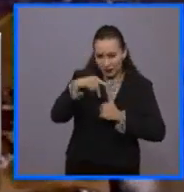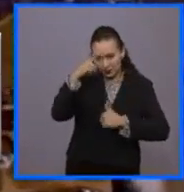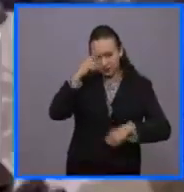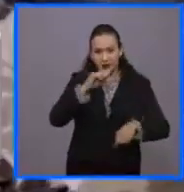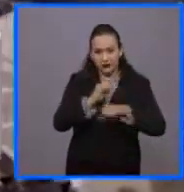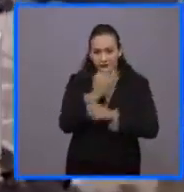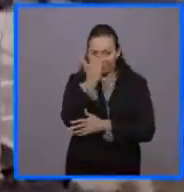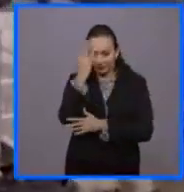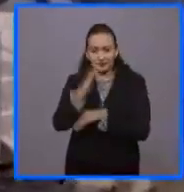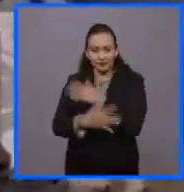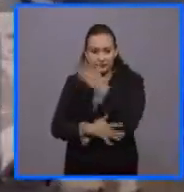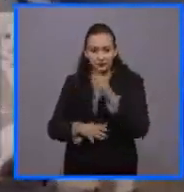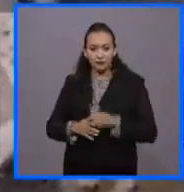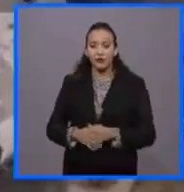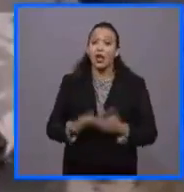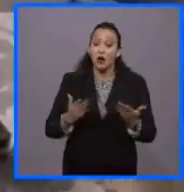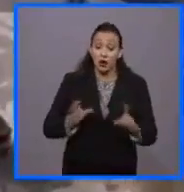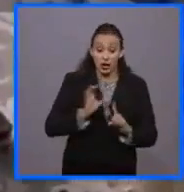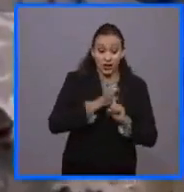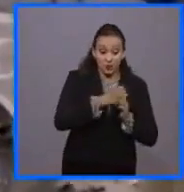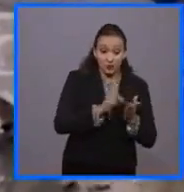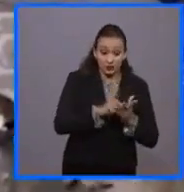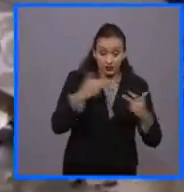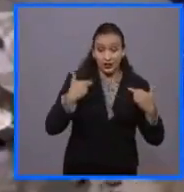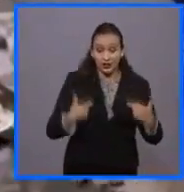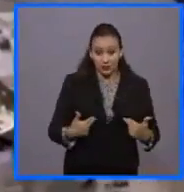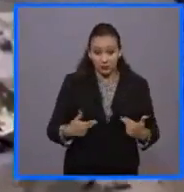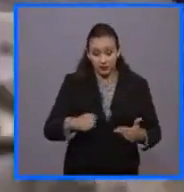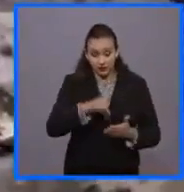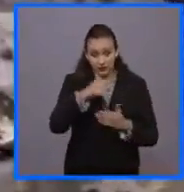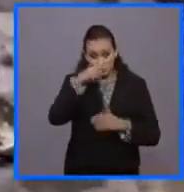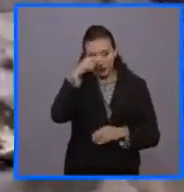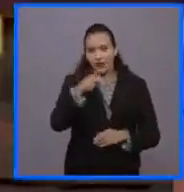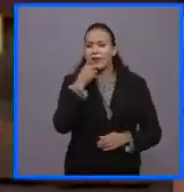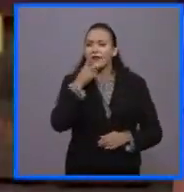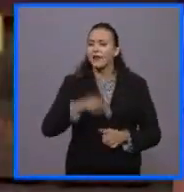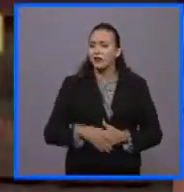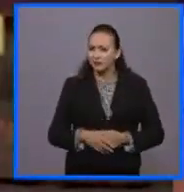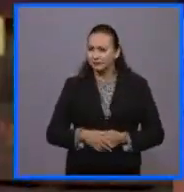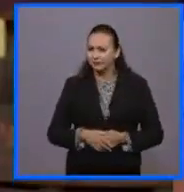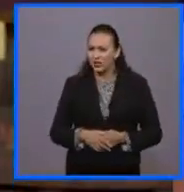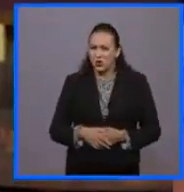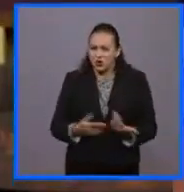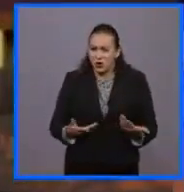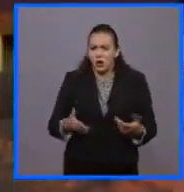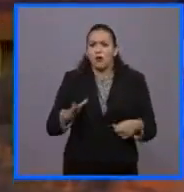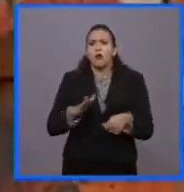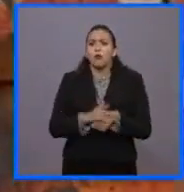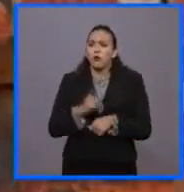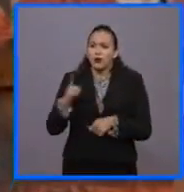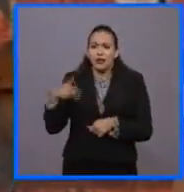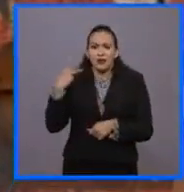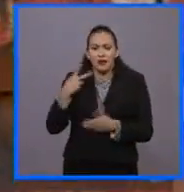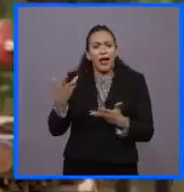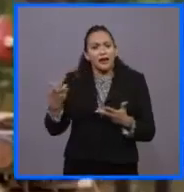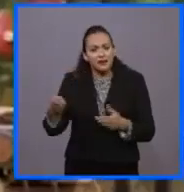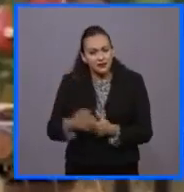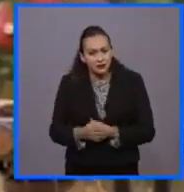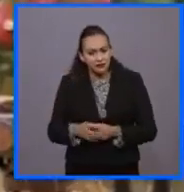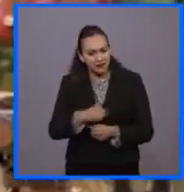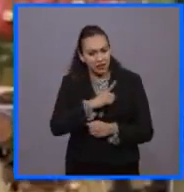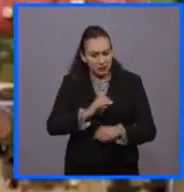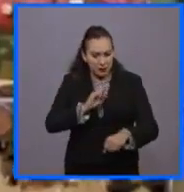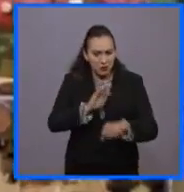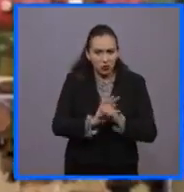Ambiental. La Comisión de Derechos Humanos de la capital del país señaló que es ineludible la adopción de medidas que protejan a las